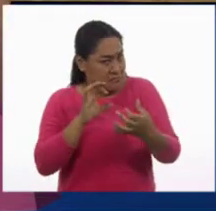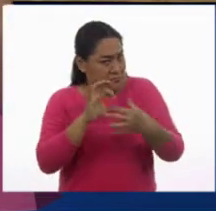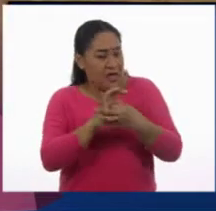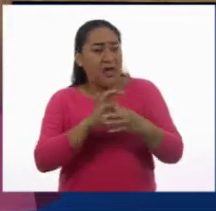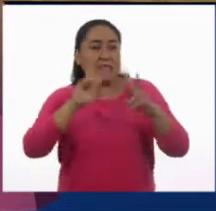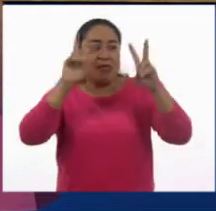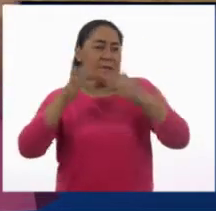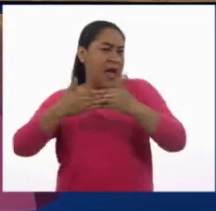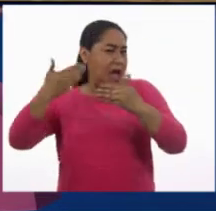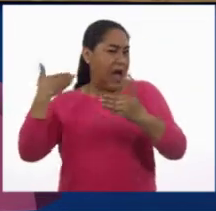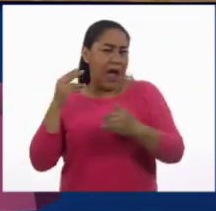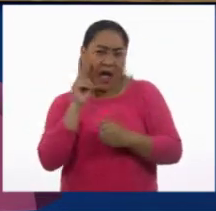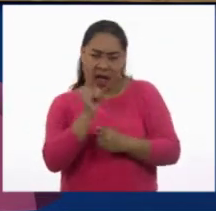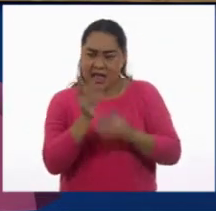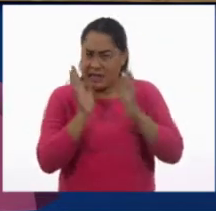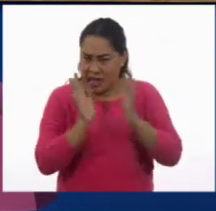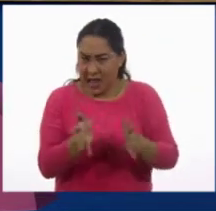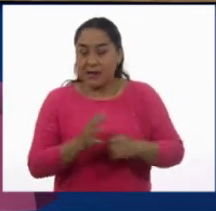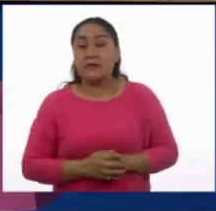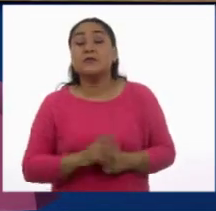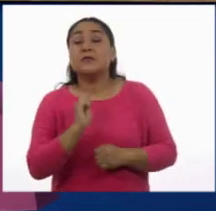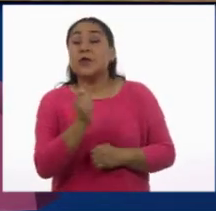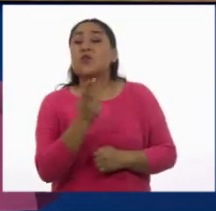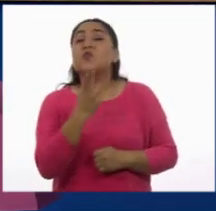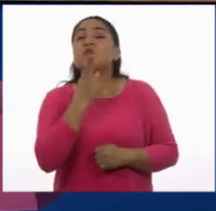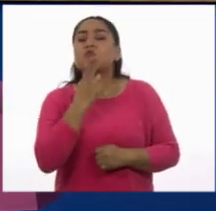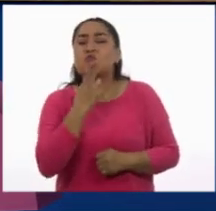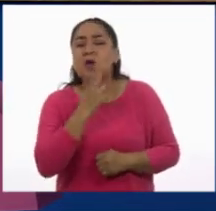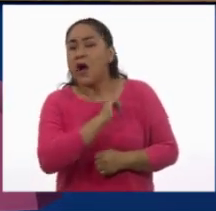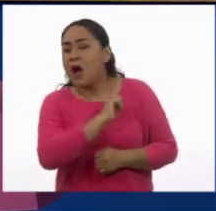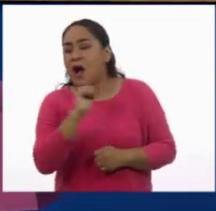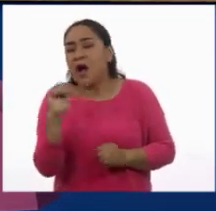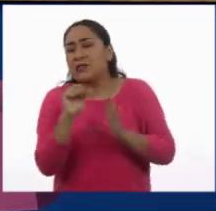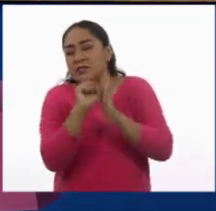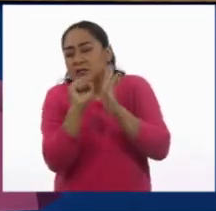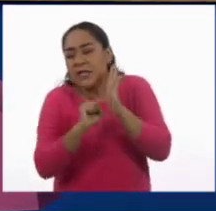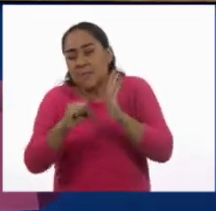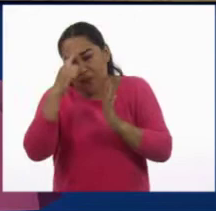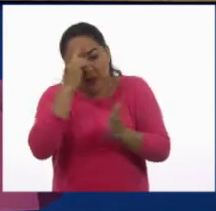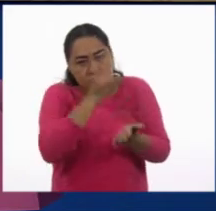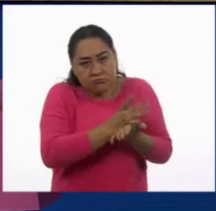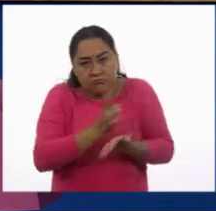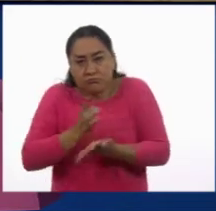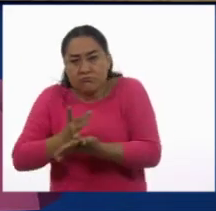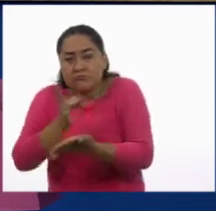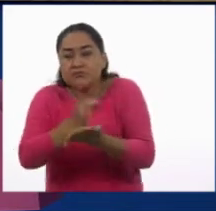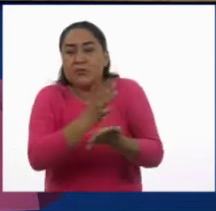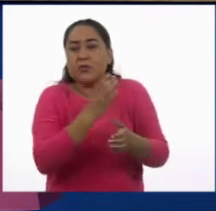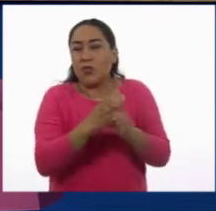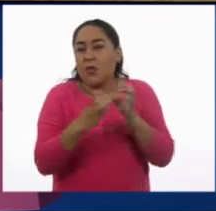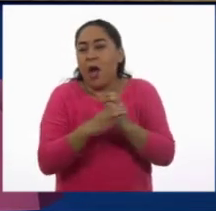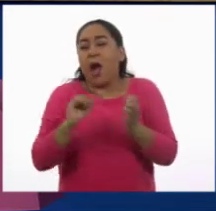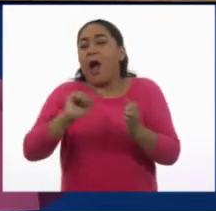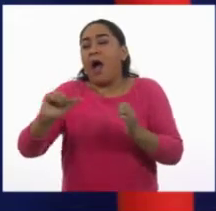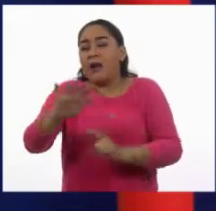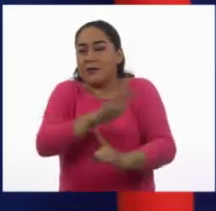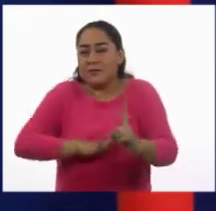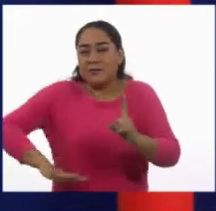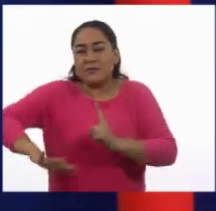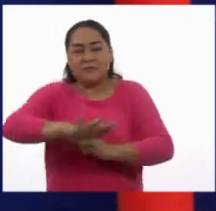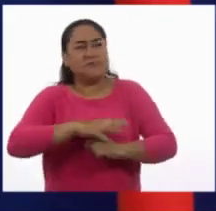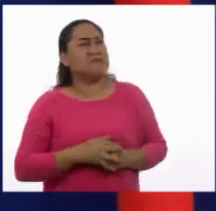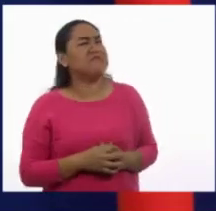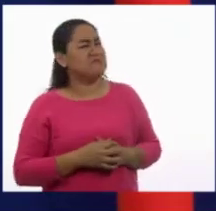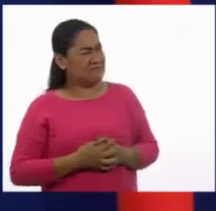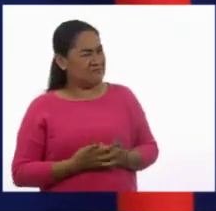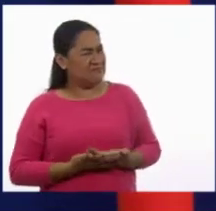revisar la sesión anterior, el uso del sistema de referencias para la ubicación de objetos en un espacio. ¿De verdad se trata